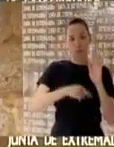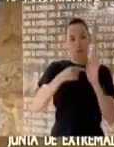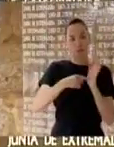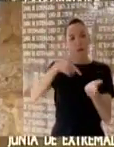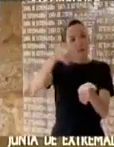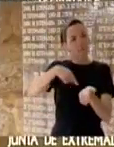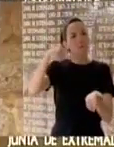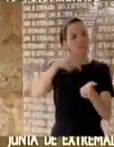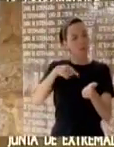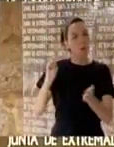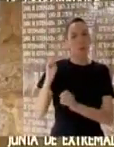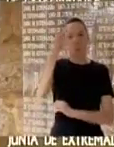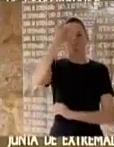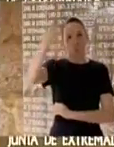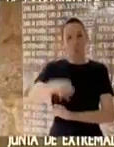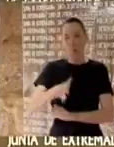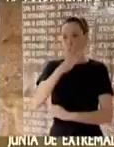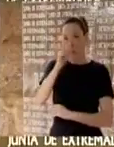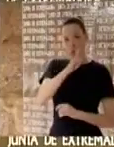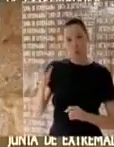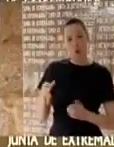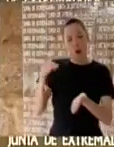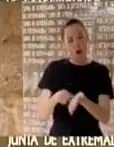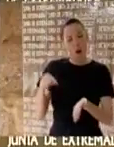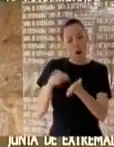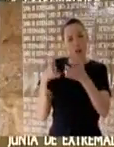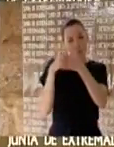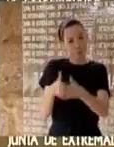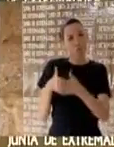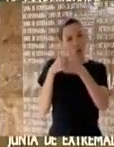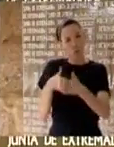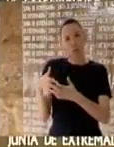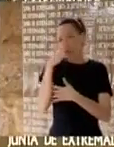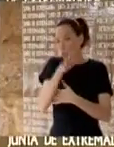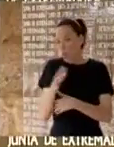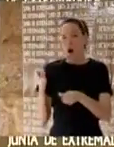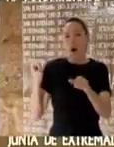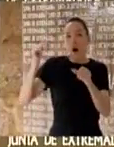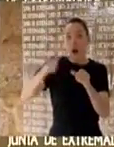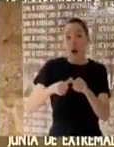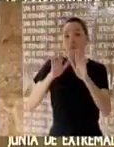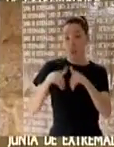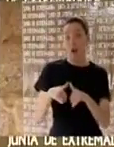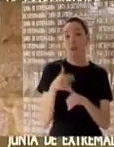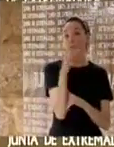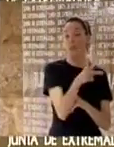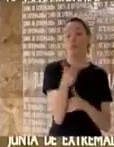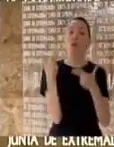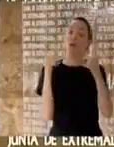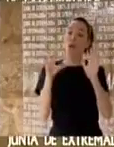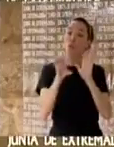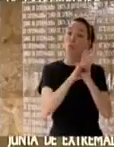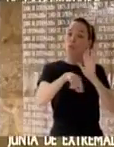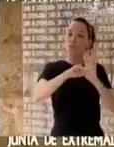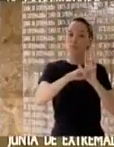compromiso político, muchas renuncias a lo largo de nuestra historia. Esos derechos y libertades que están incardinados en nuestra Constitución tienen